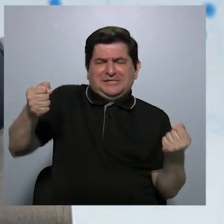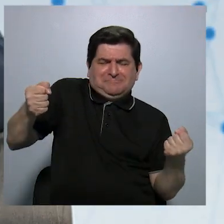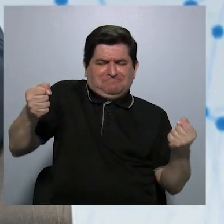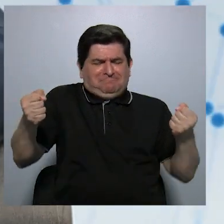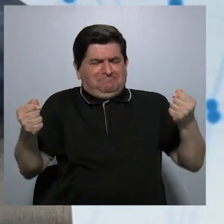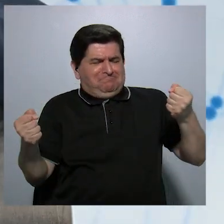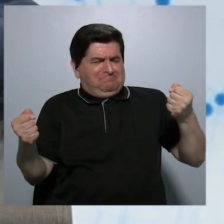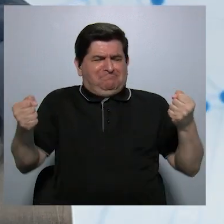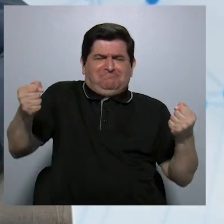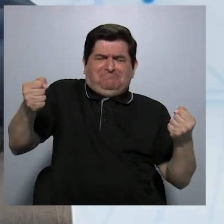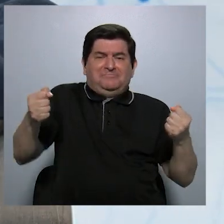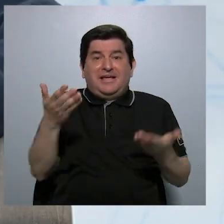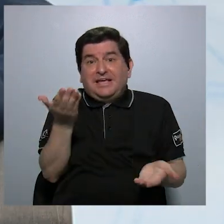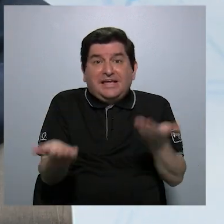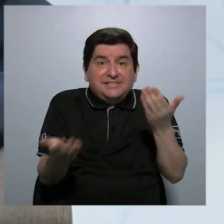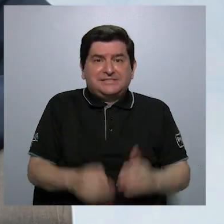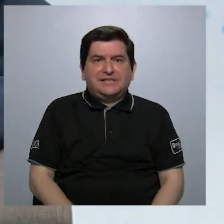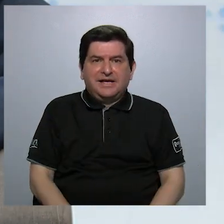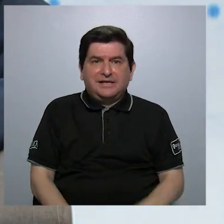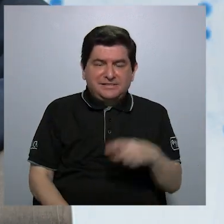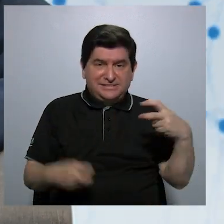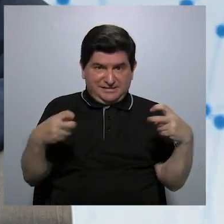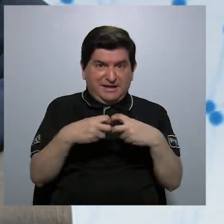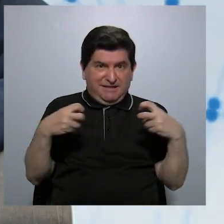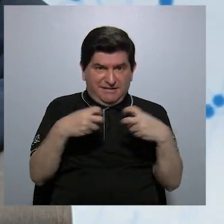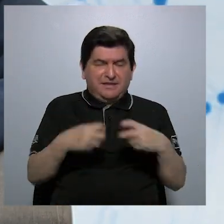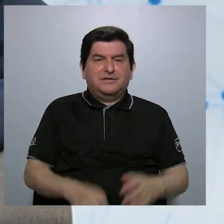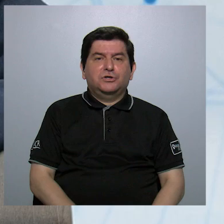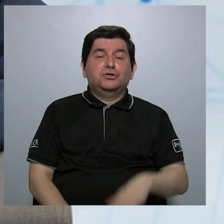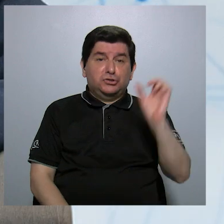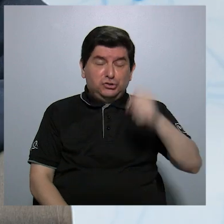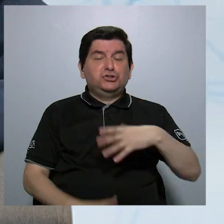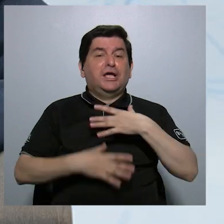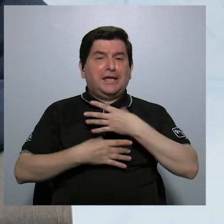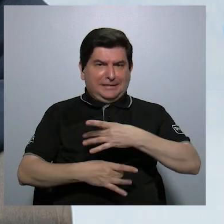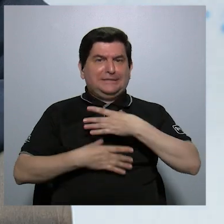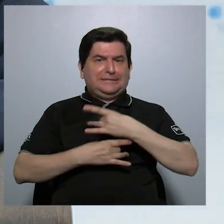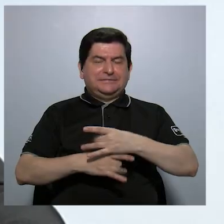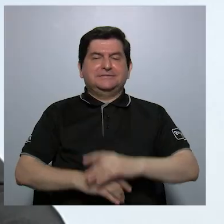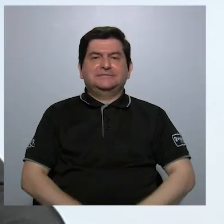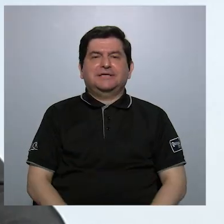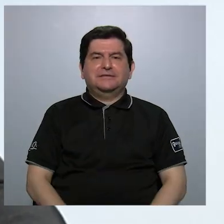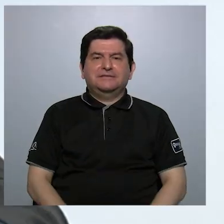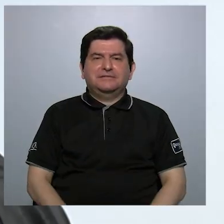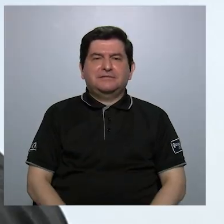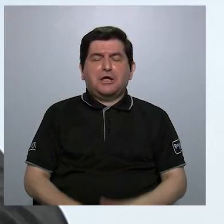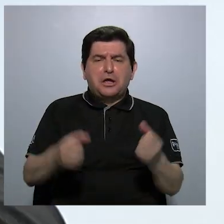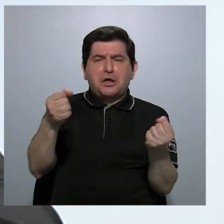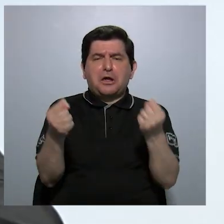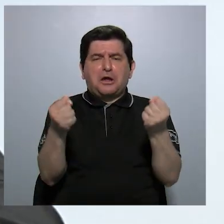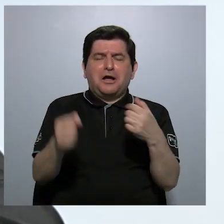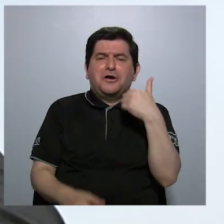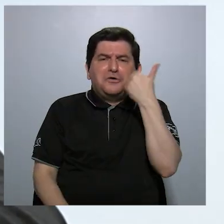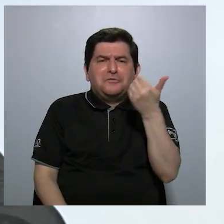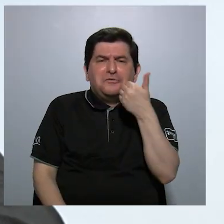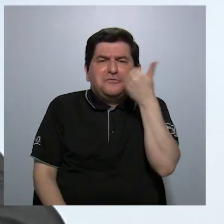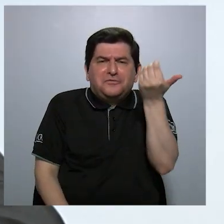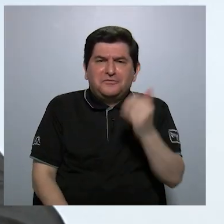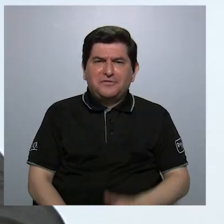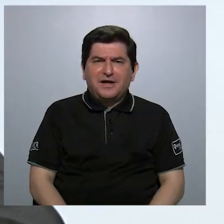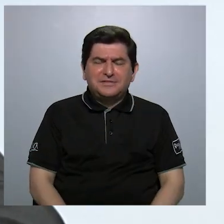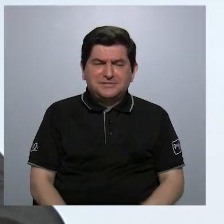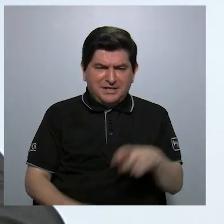vehículos, vagonetas, digamos, trailers que sean eléctricos. Sí, es muy interesante porque en vehículo liviano es muy